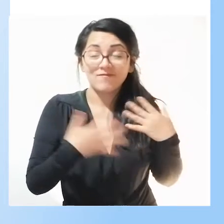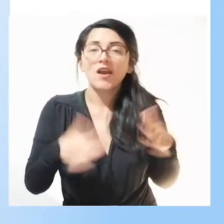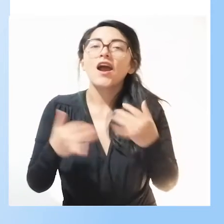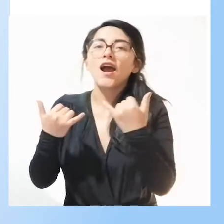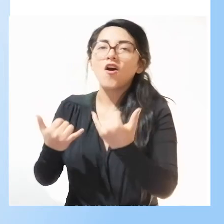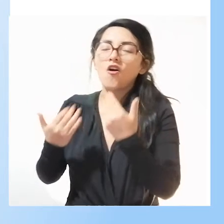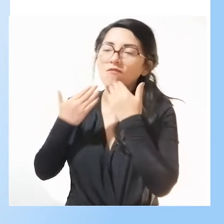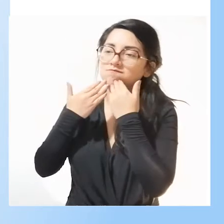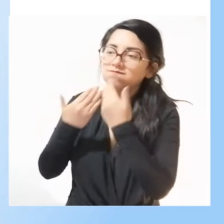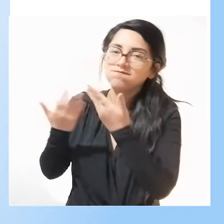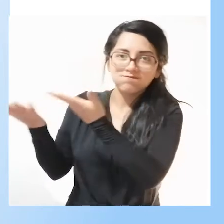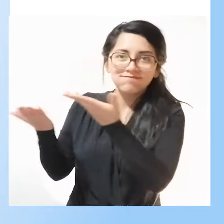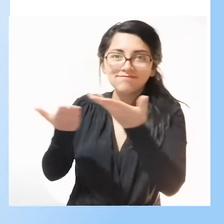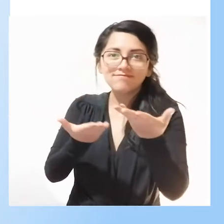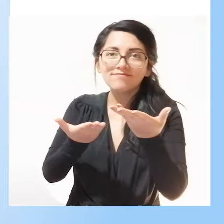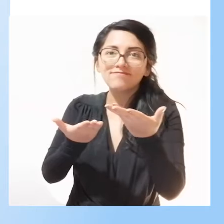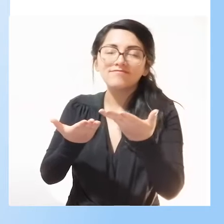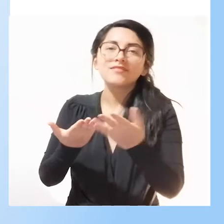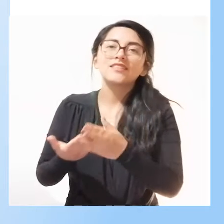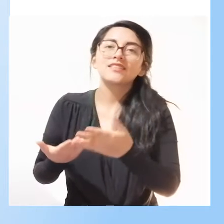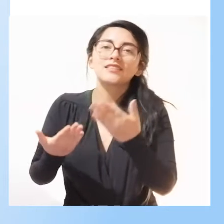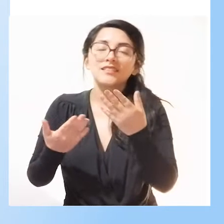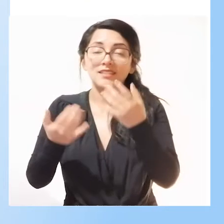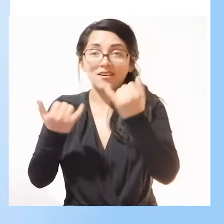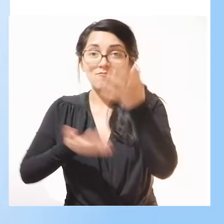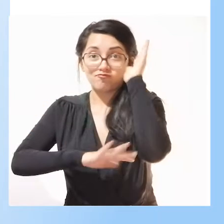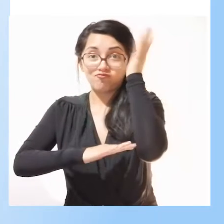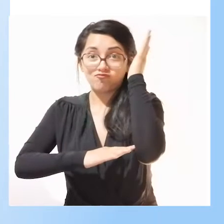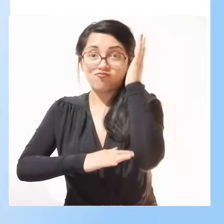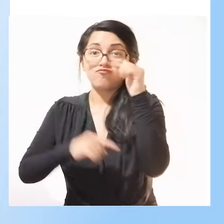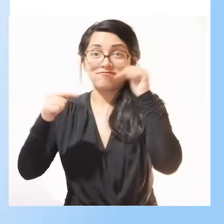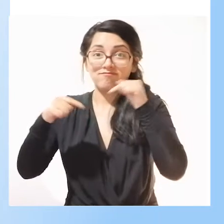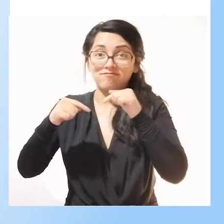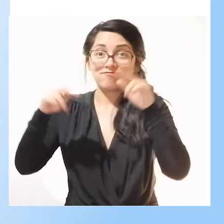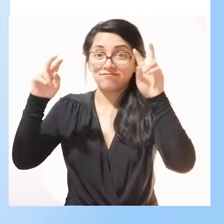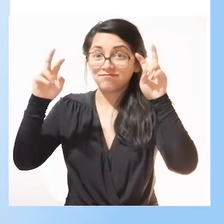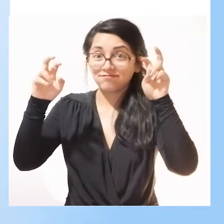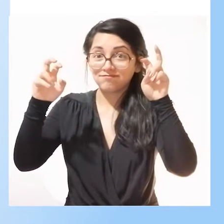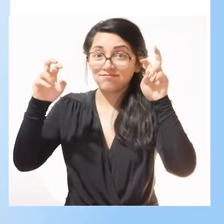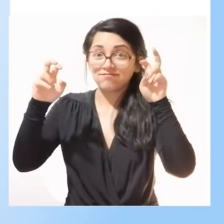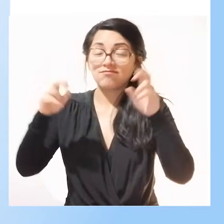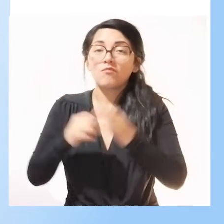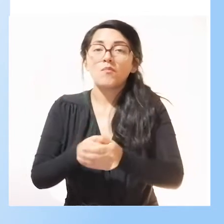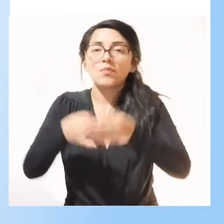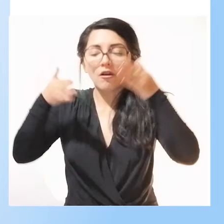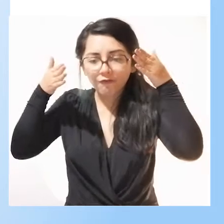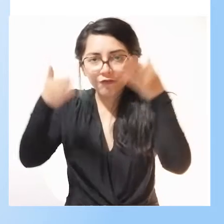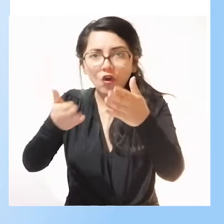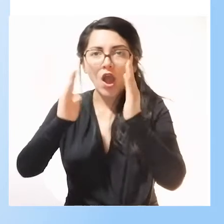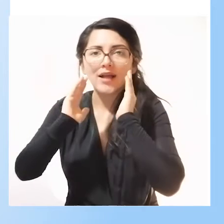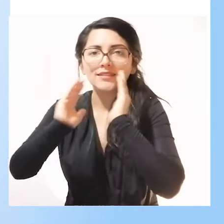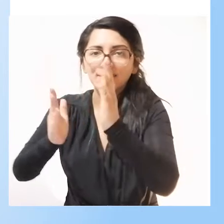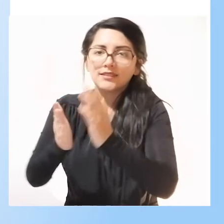a continuación pasamos a presentar nuestro panel programado para hoy titulado Enfoques de intervención para